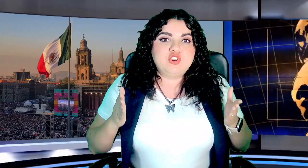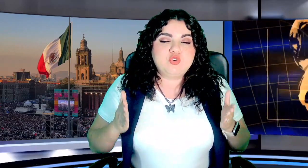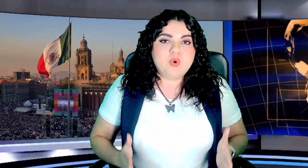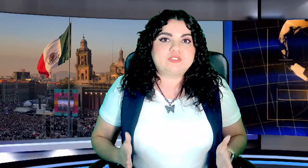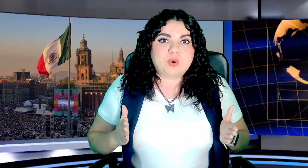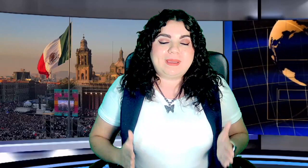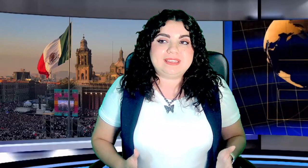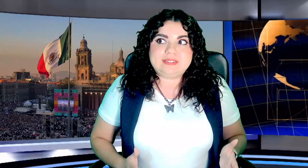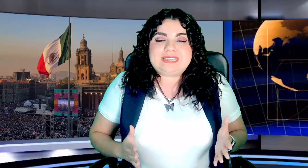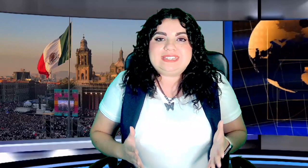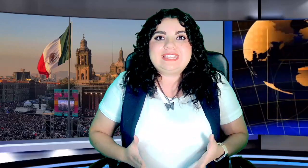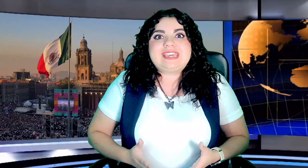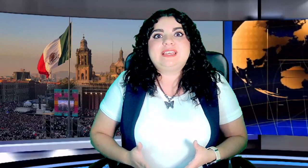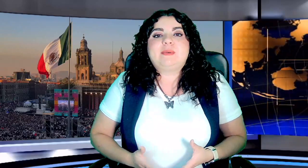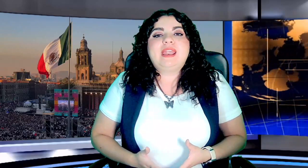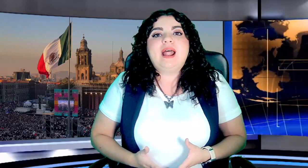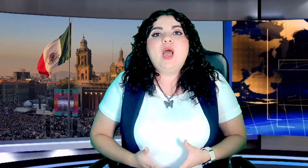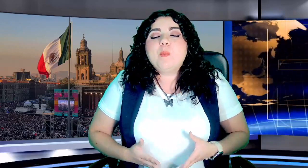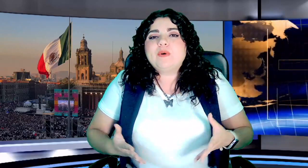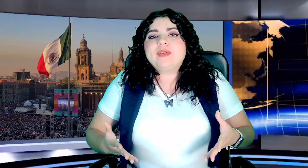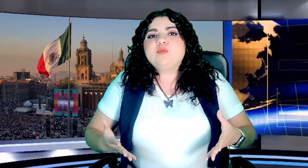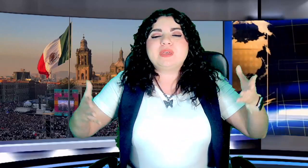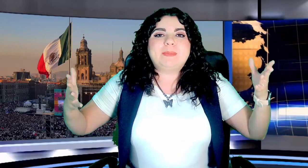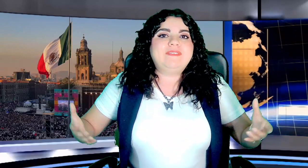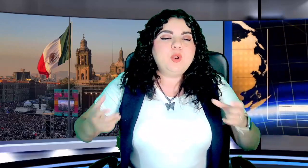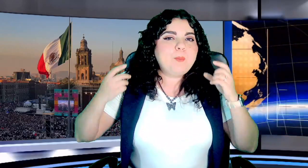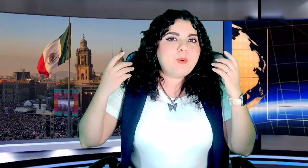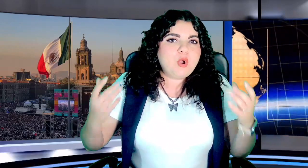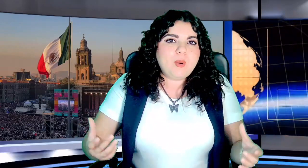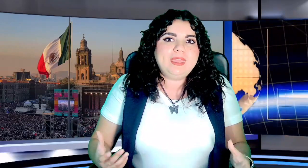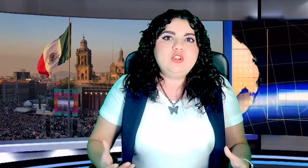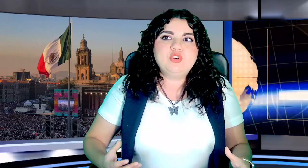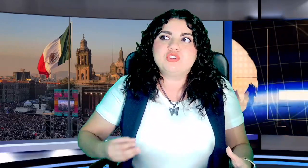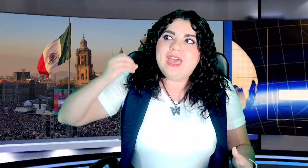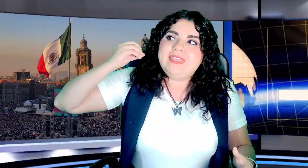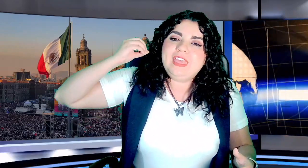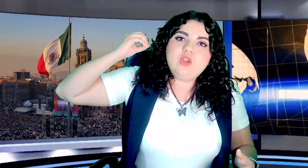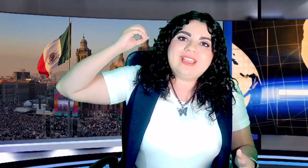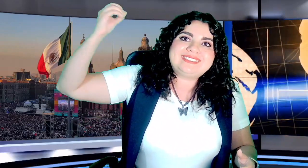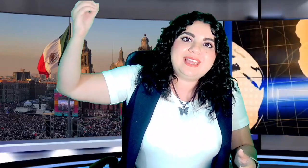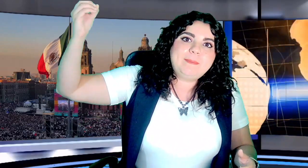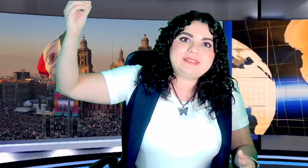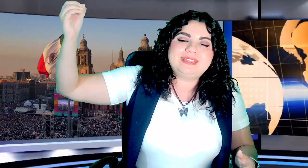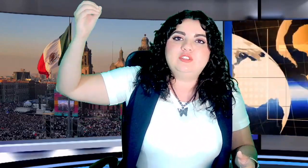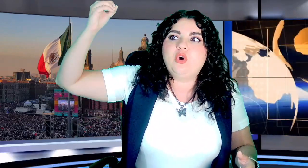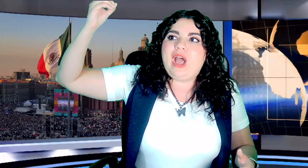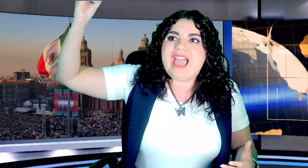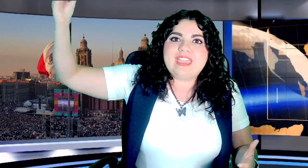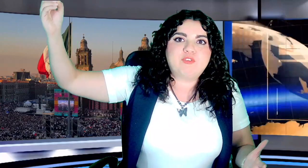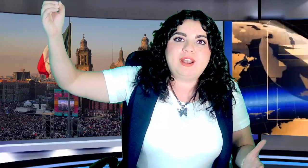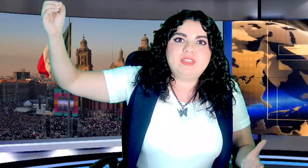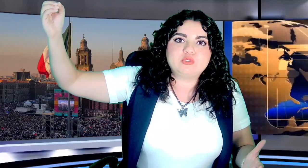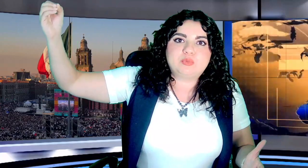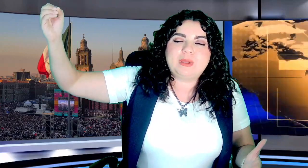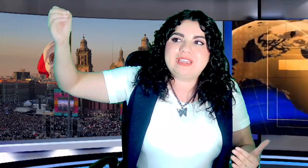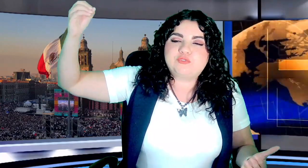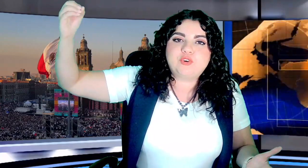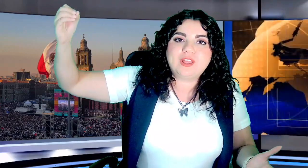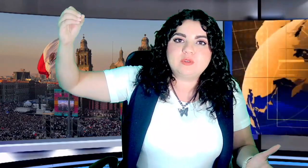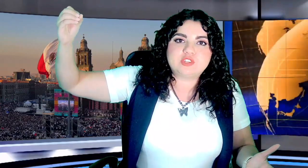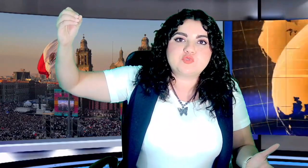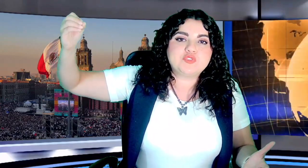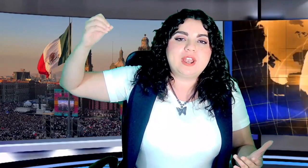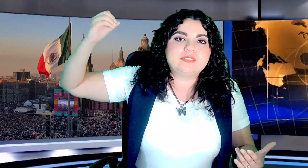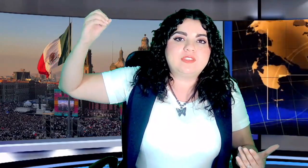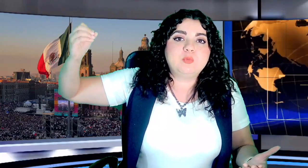en nuestro país, y así de esa manera podemos depender un poco menos de lo que está pasando allá afuera de nuestro país, afuera